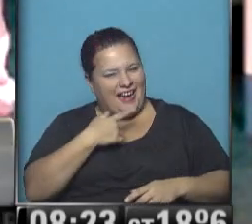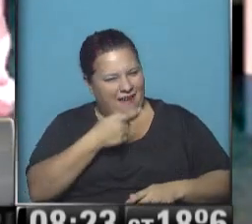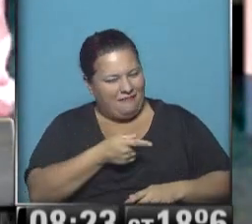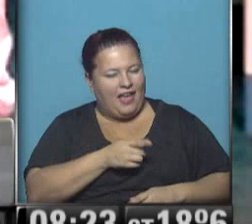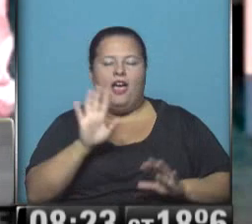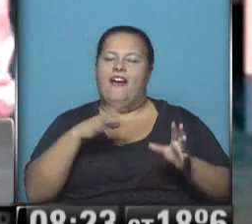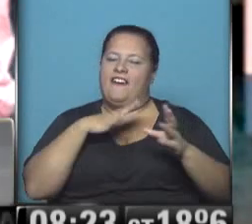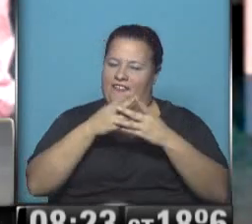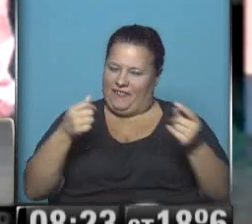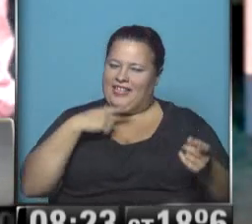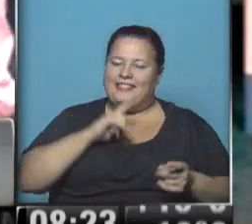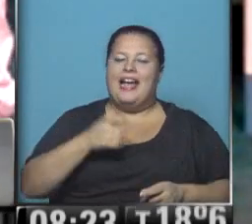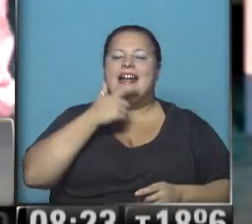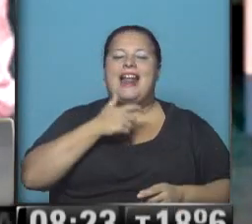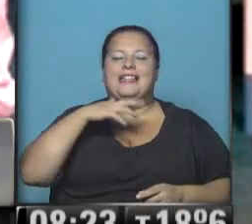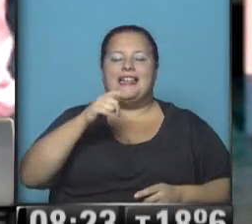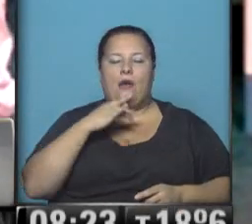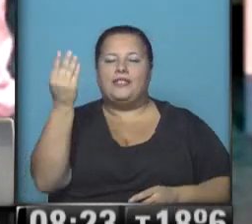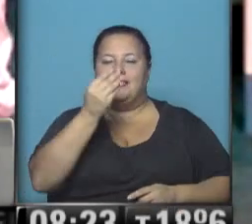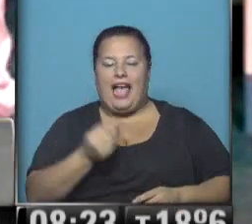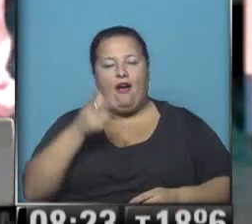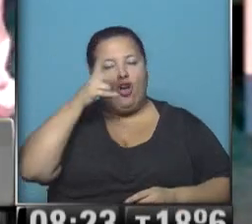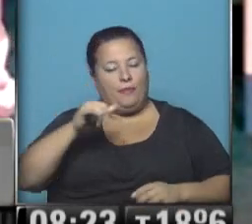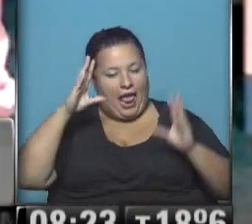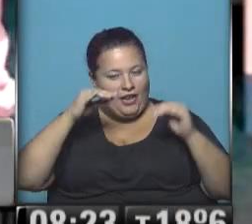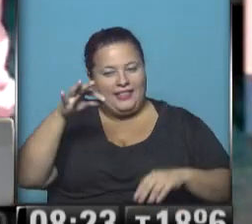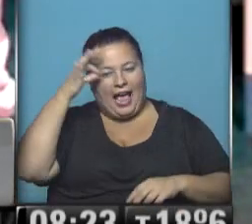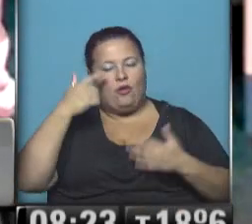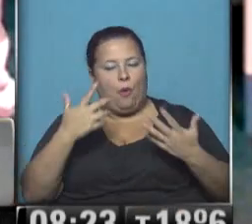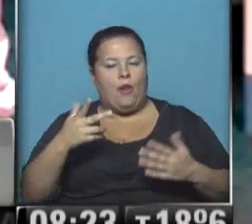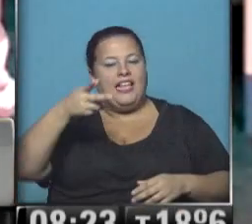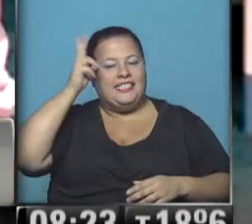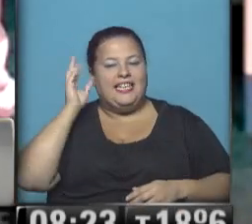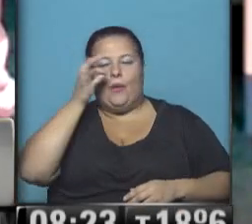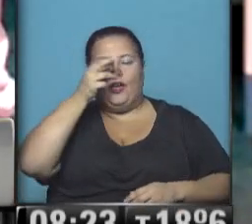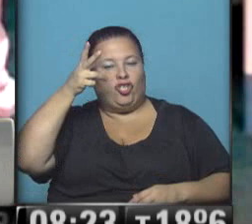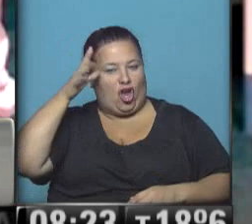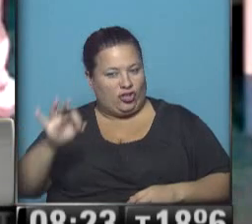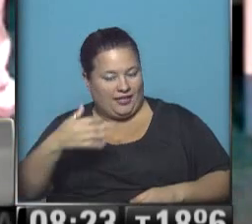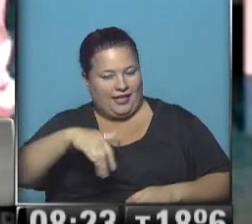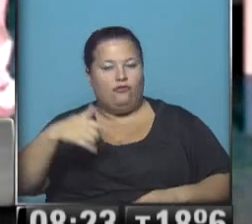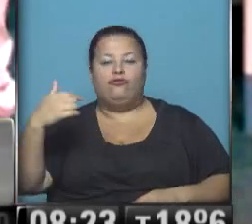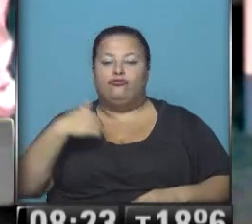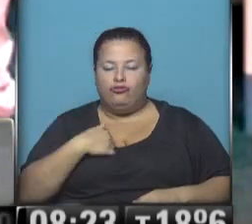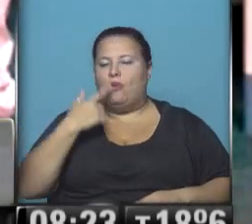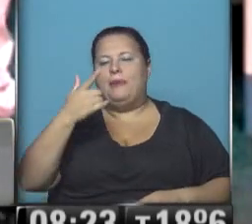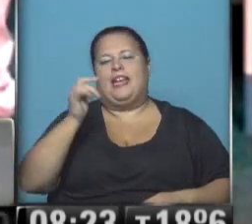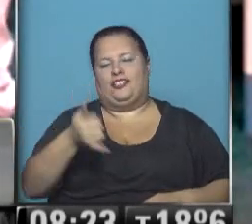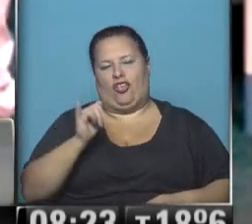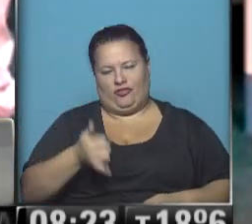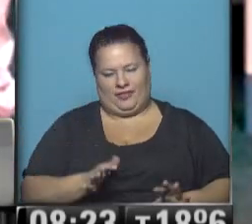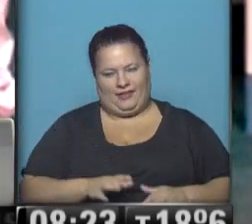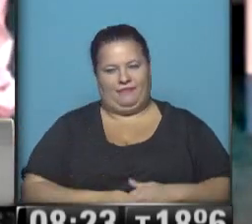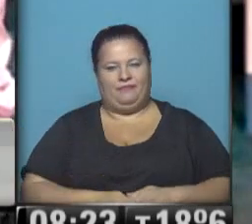Déjeme que cierre con algo serio. Racingenauta, los sábados, 22:30 en el Teatro El Popular, Chile, 2080. Yo no me la perdería. Bueno,